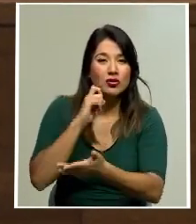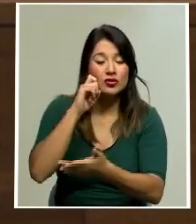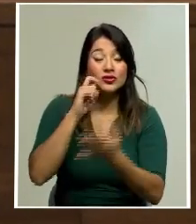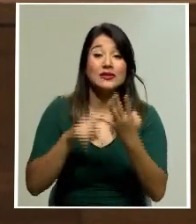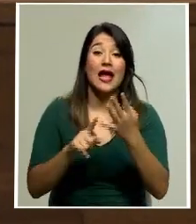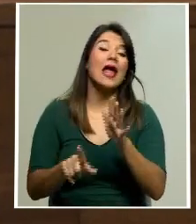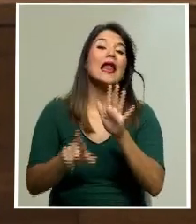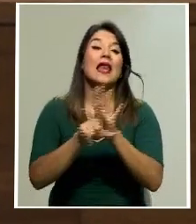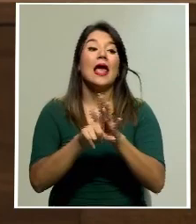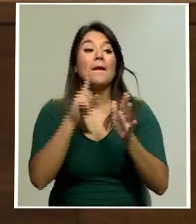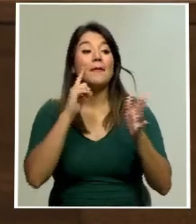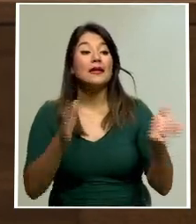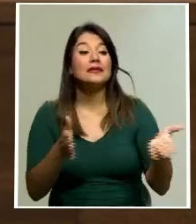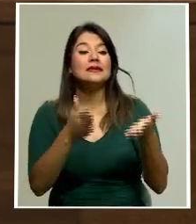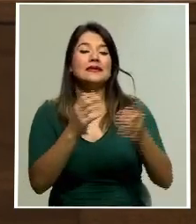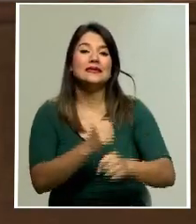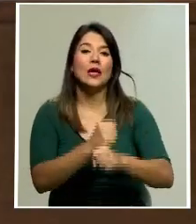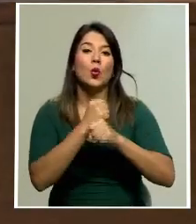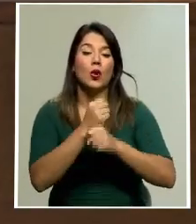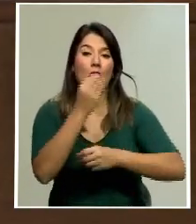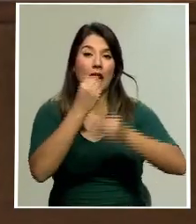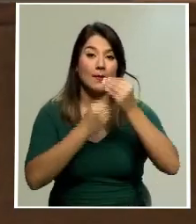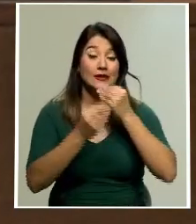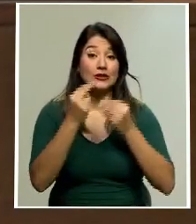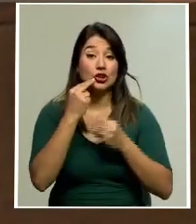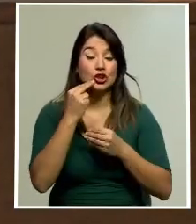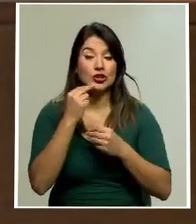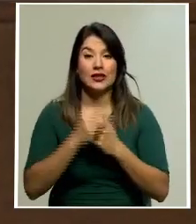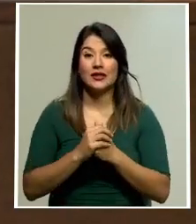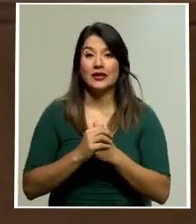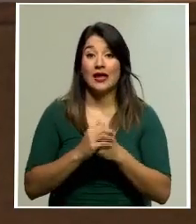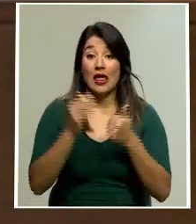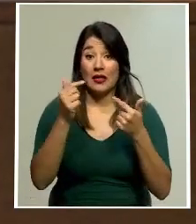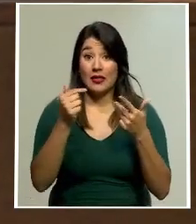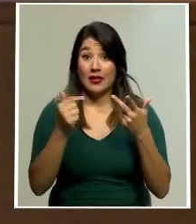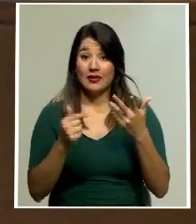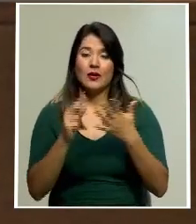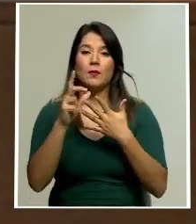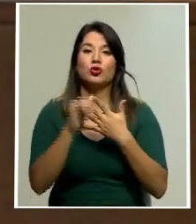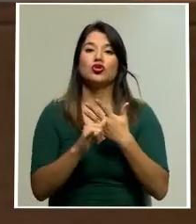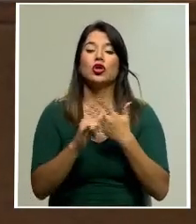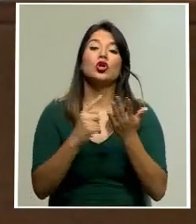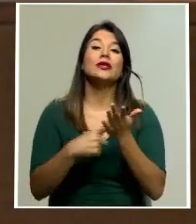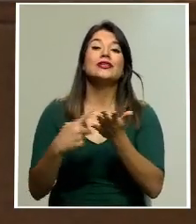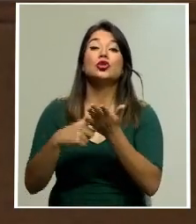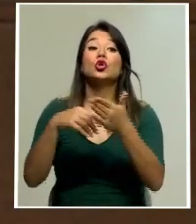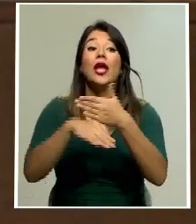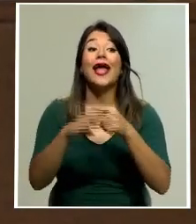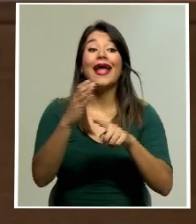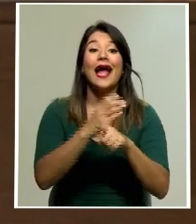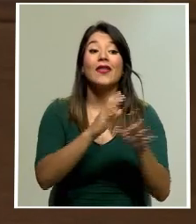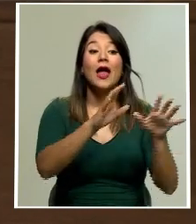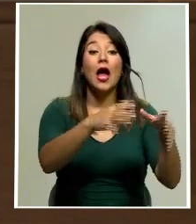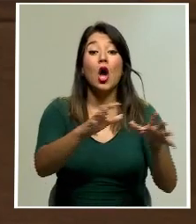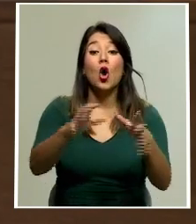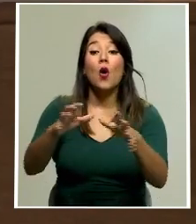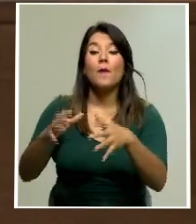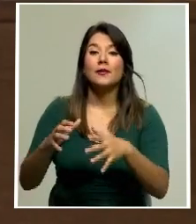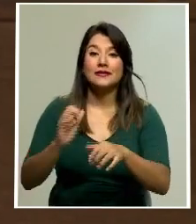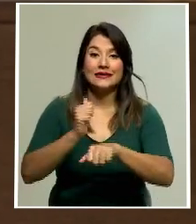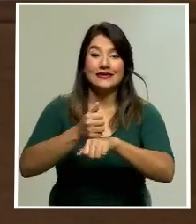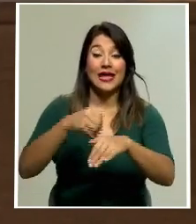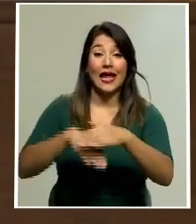la promoción de seguridad alimentaria y nutricional. Todos estos proyectos se discutirán en las comisiones recién instaladas en la